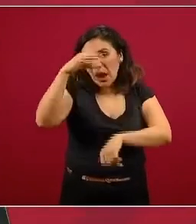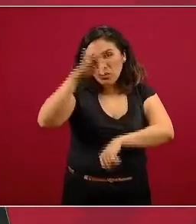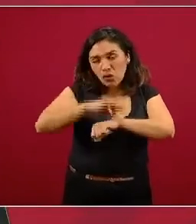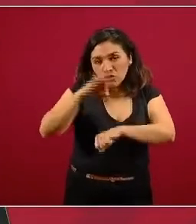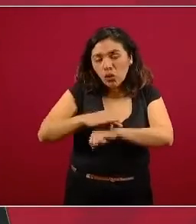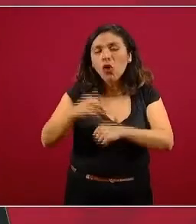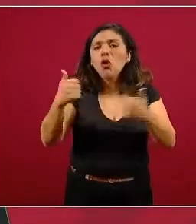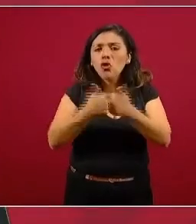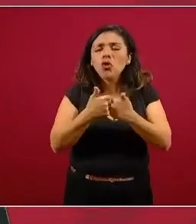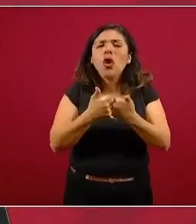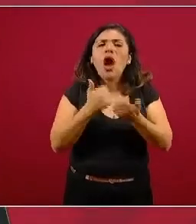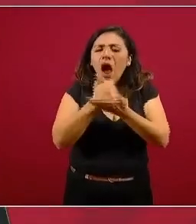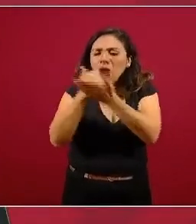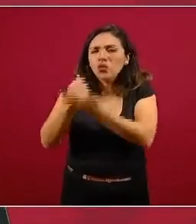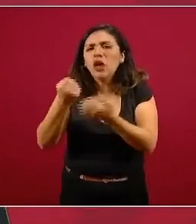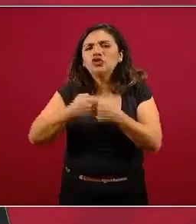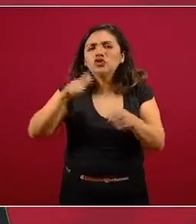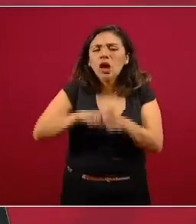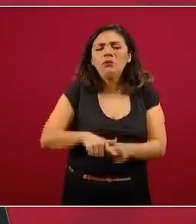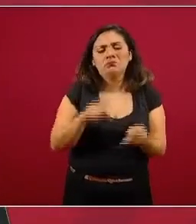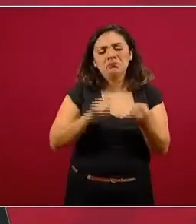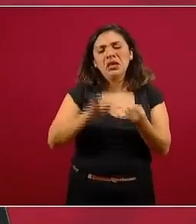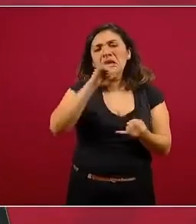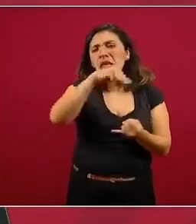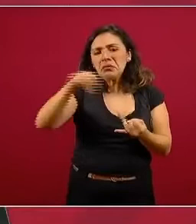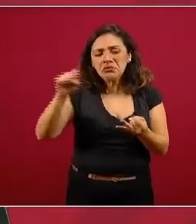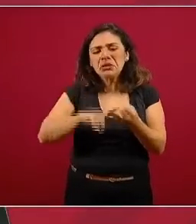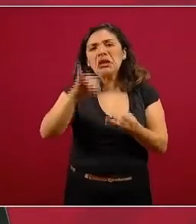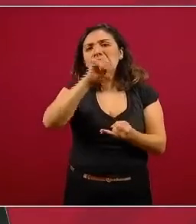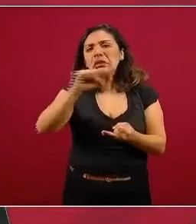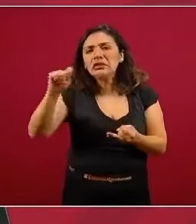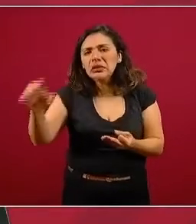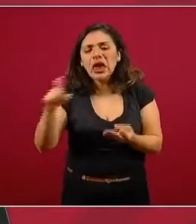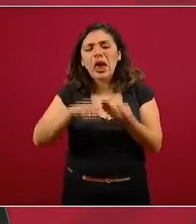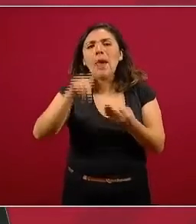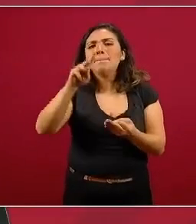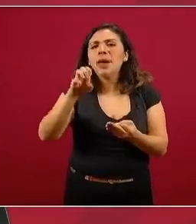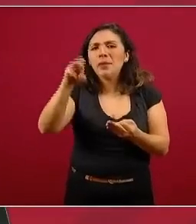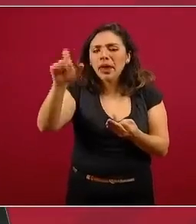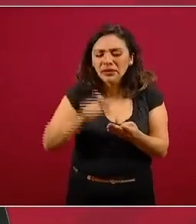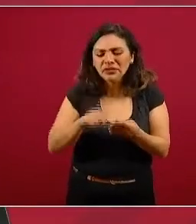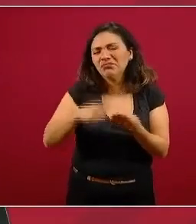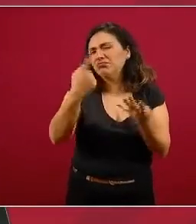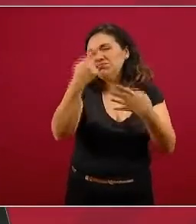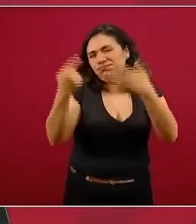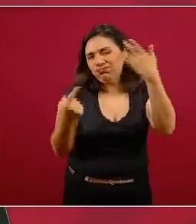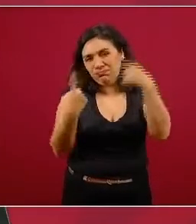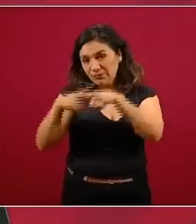y asistencia social, el IMSS, el ISSSTE, los servicios médicos de Pemex, etc.